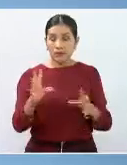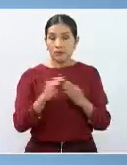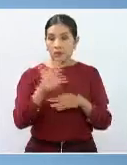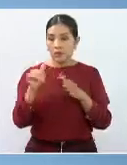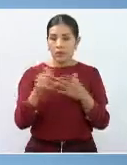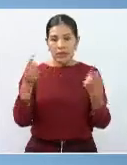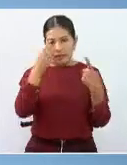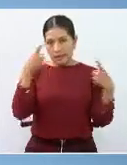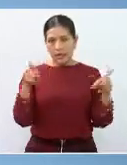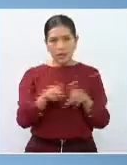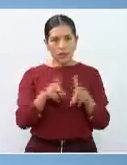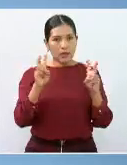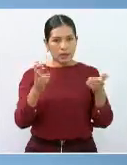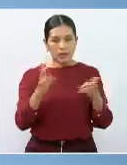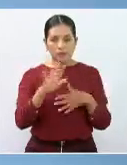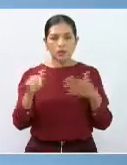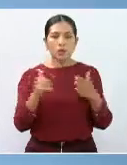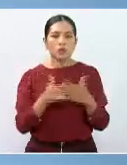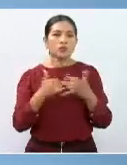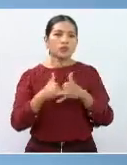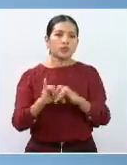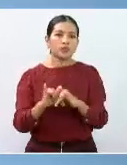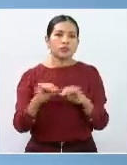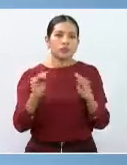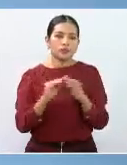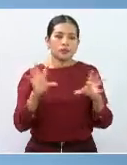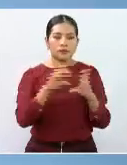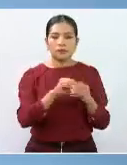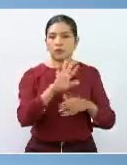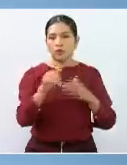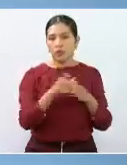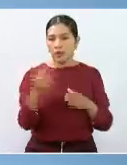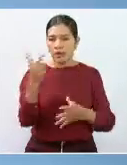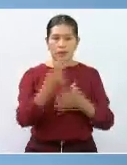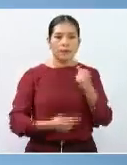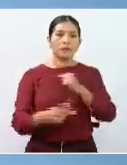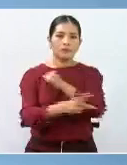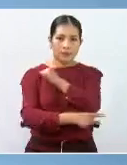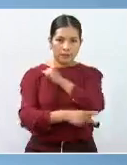El acuerdo ya se encuentra colgado en ambos portales de ambos países.